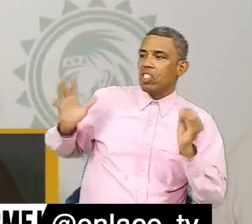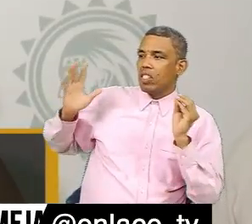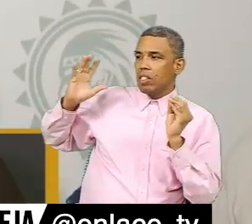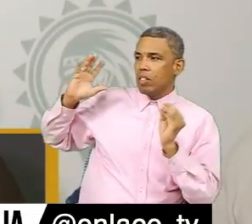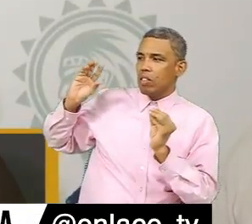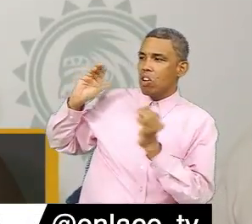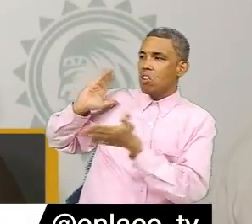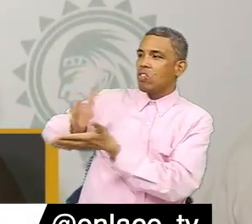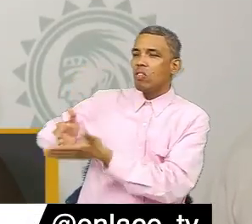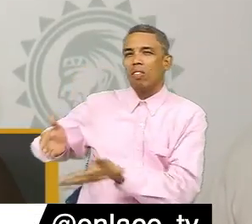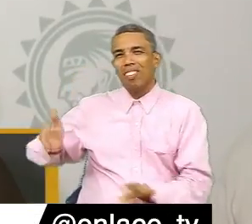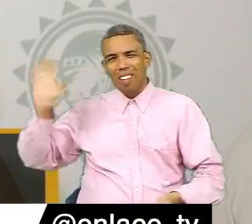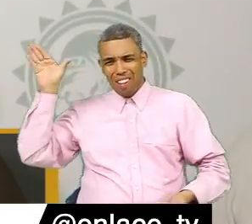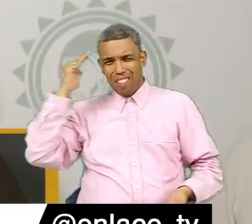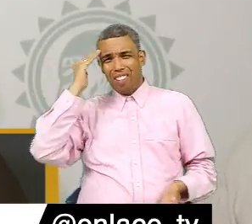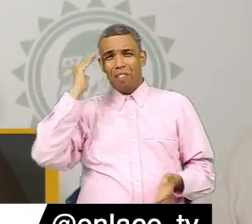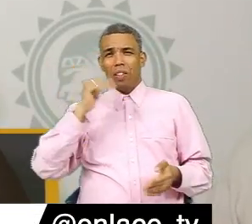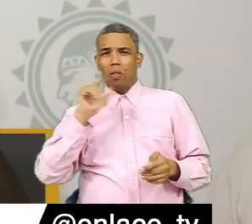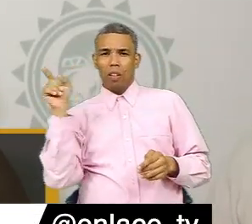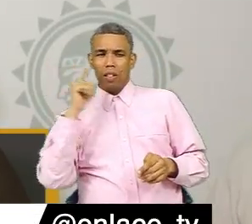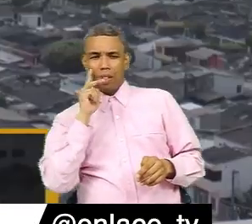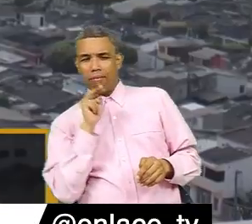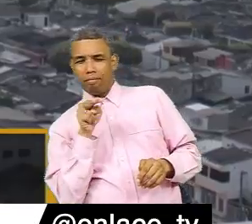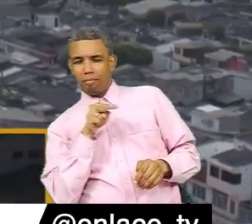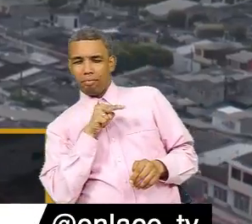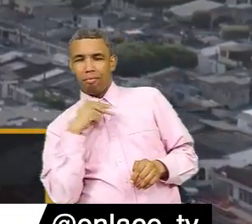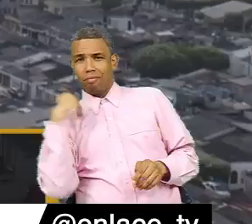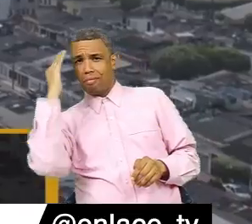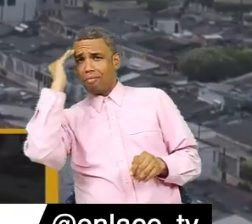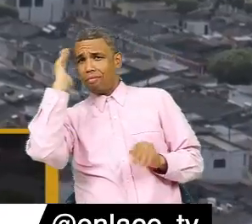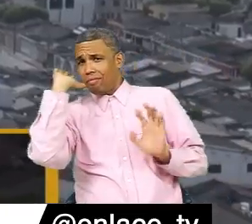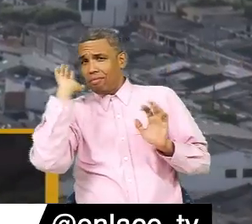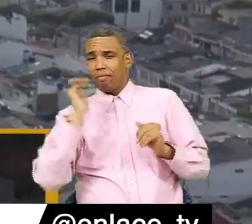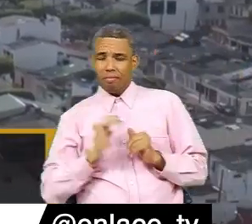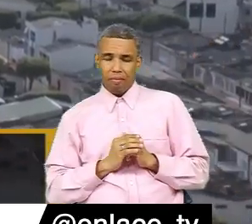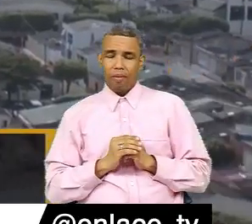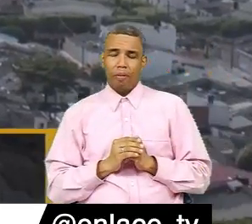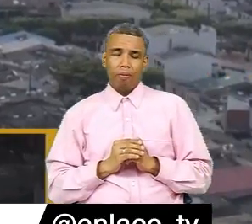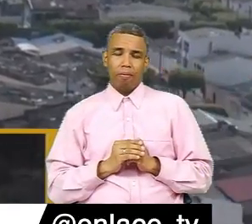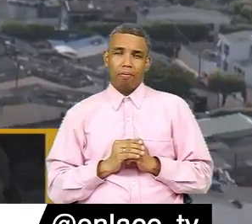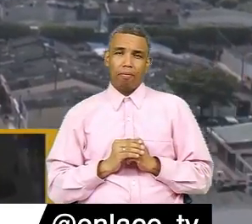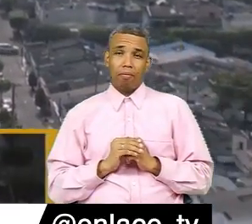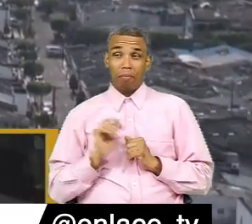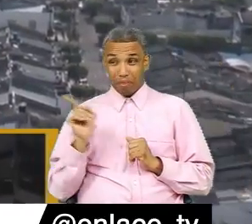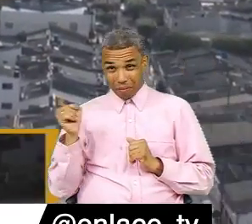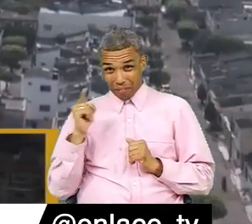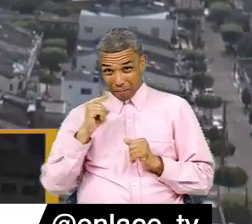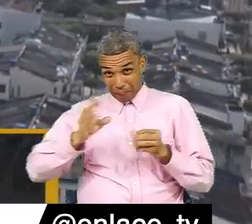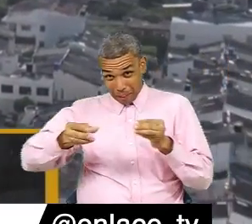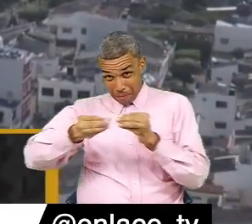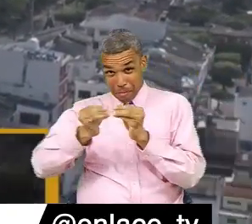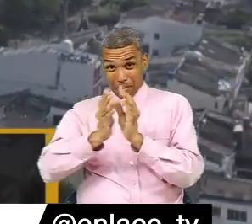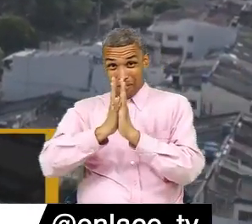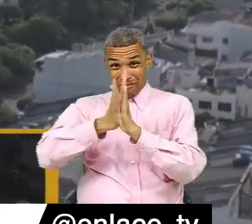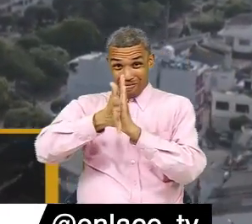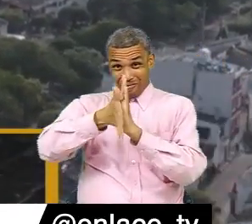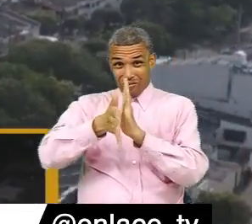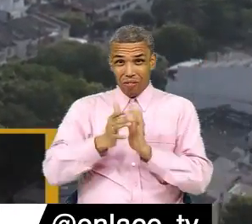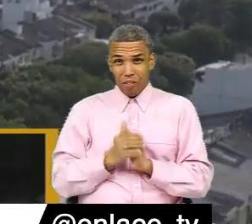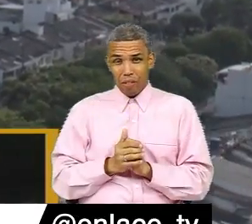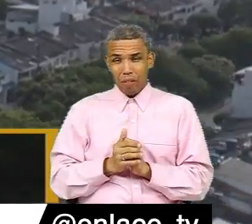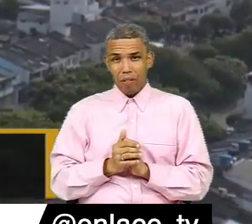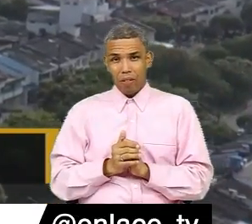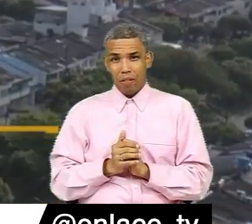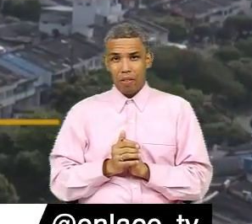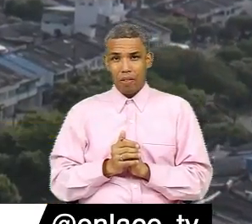proyección o la proyección que él requiere. Entonces, en eso sí somos respetuosos. Llamado a la ciudadanía hizo el presidente del Consejo para que se confíe en el trabajo que se viene